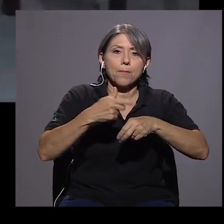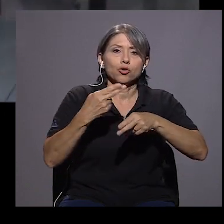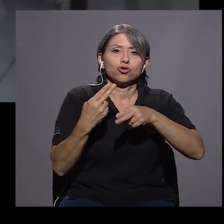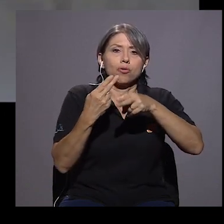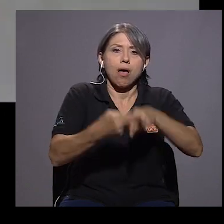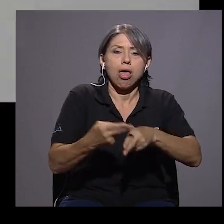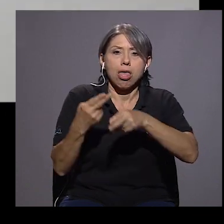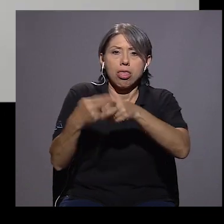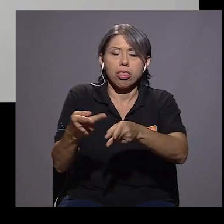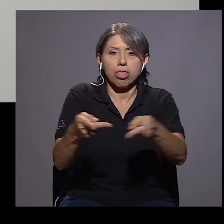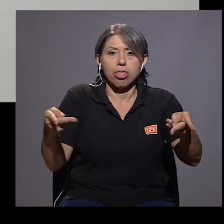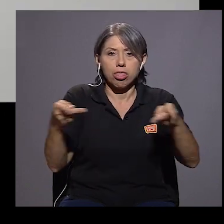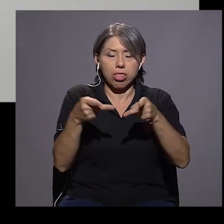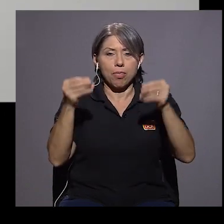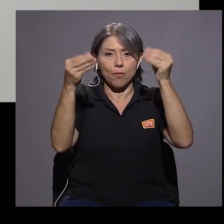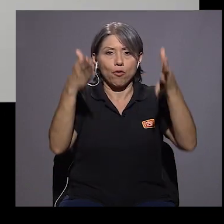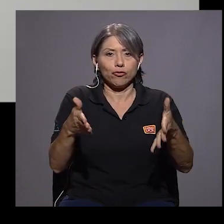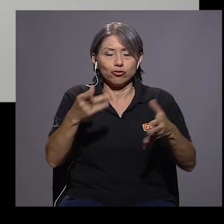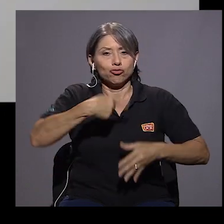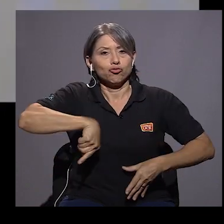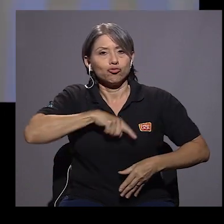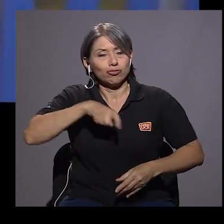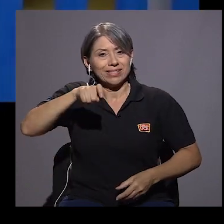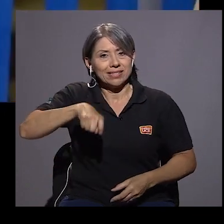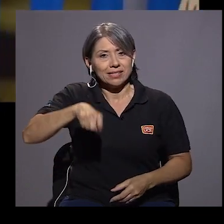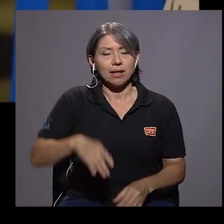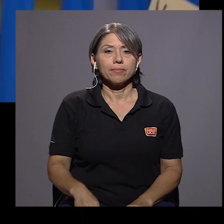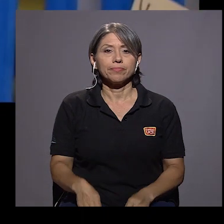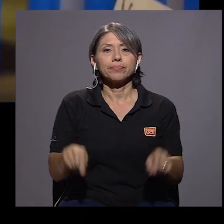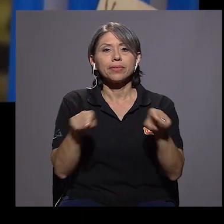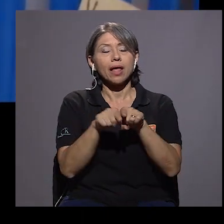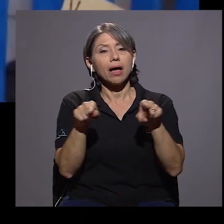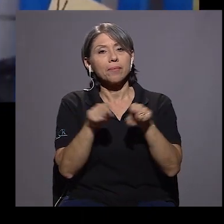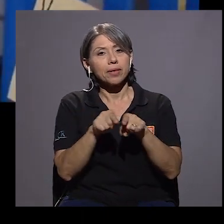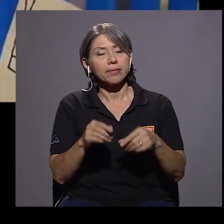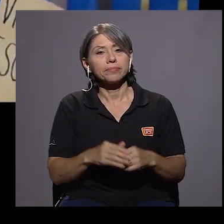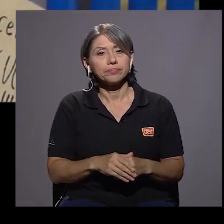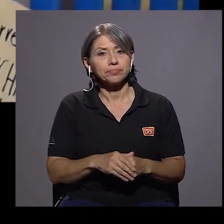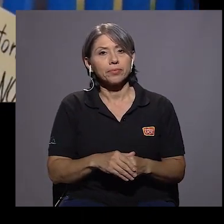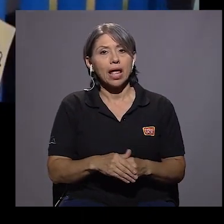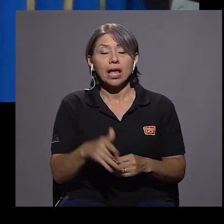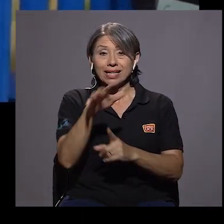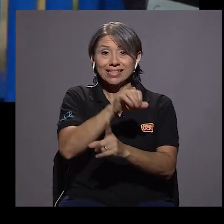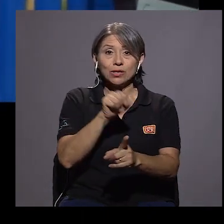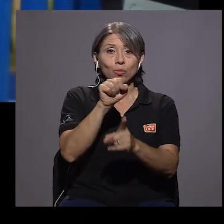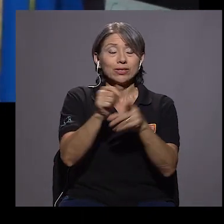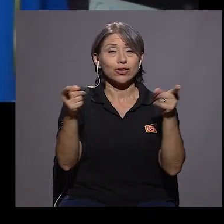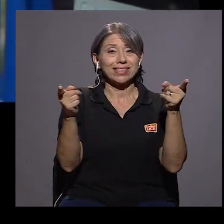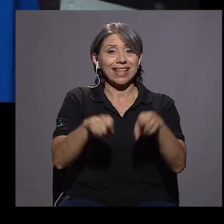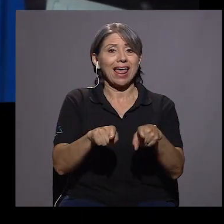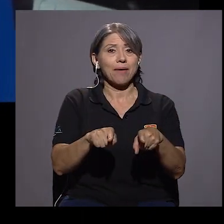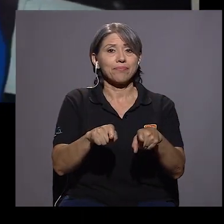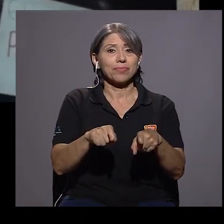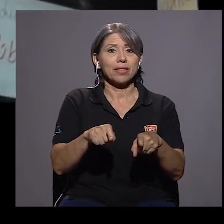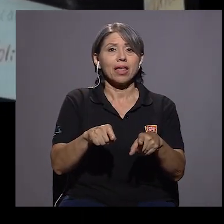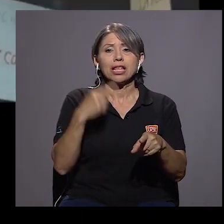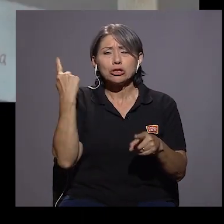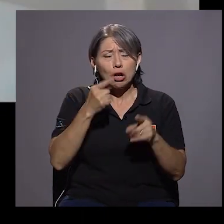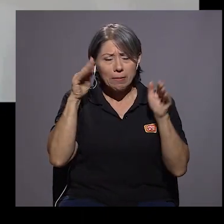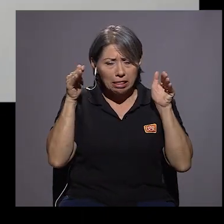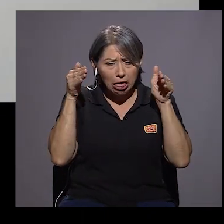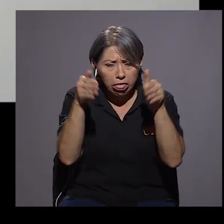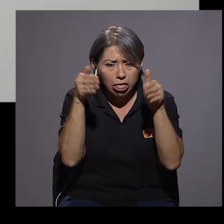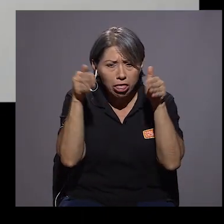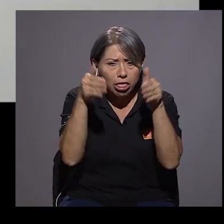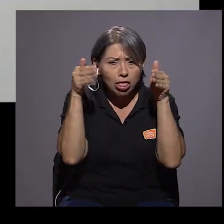tiempos que estamos demandando. Por otro lado, también tenemos la situación que se da del